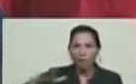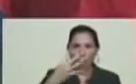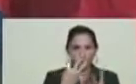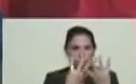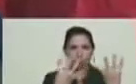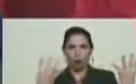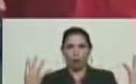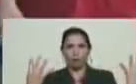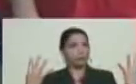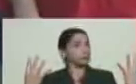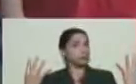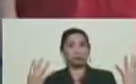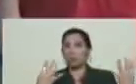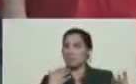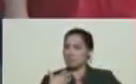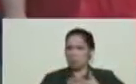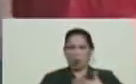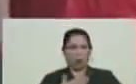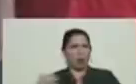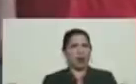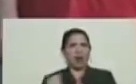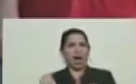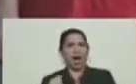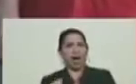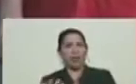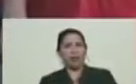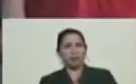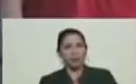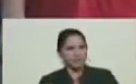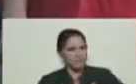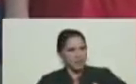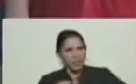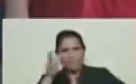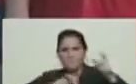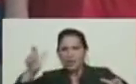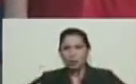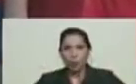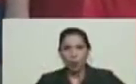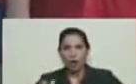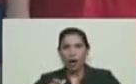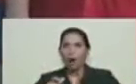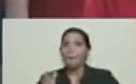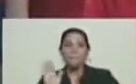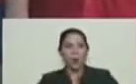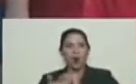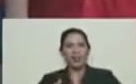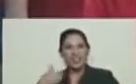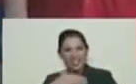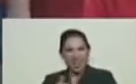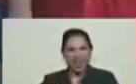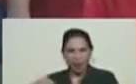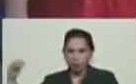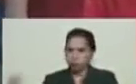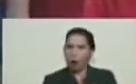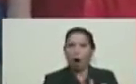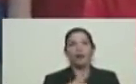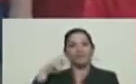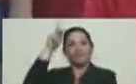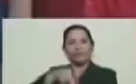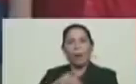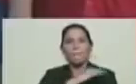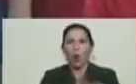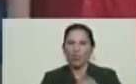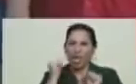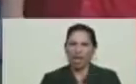les importó un poco la vida de la gente por el poder. Hicieron utilizar el